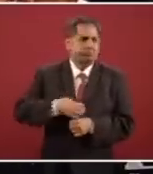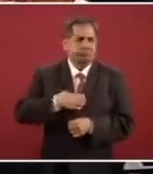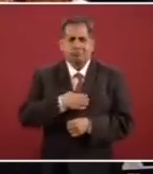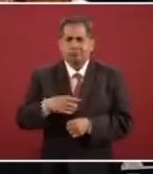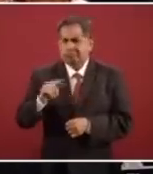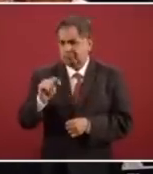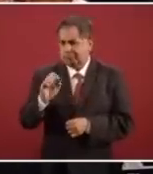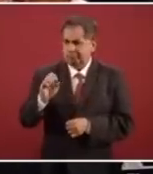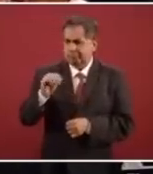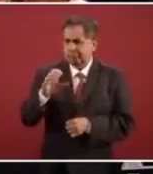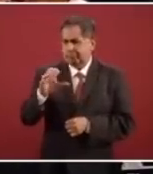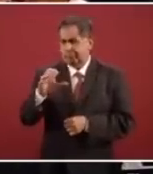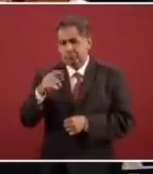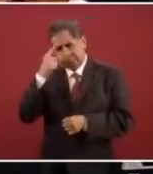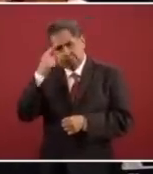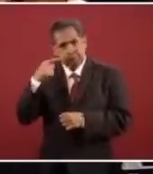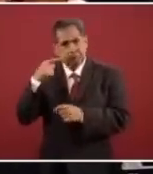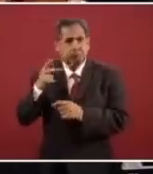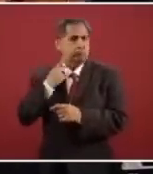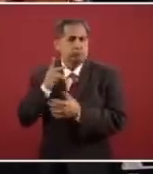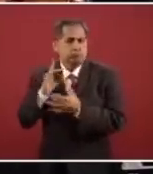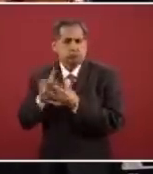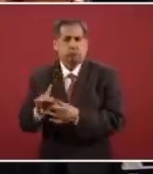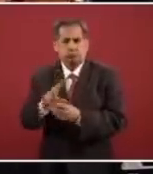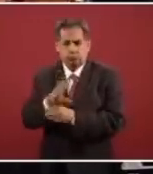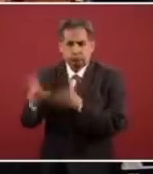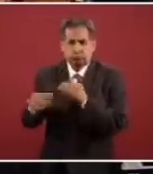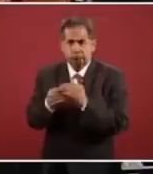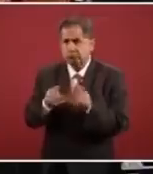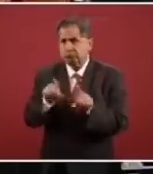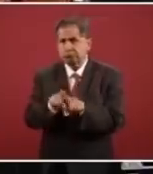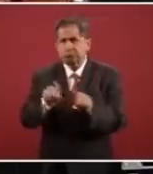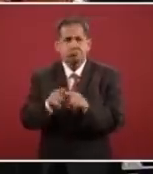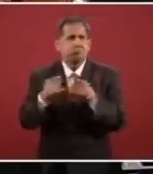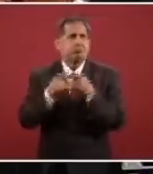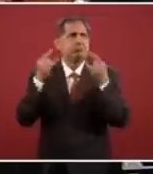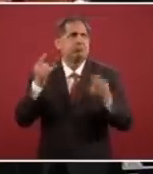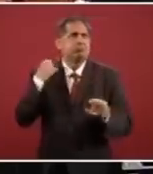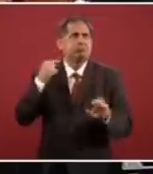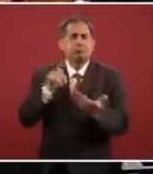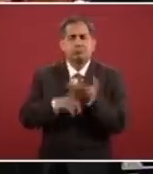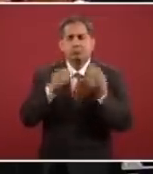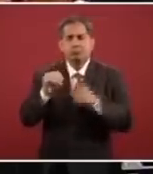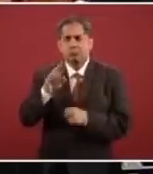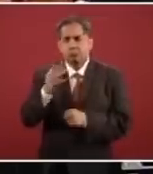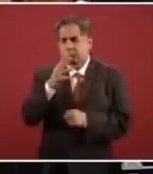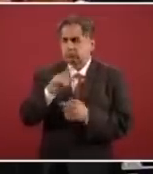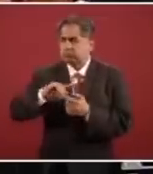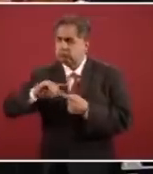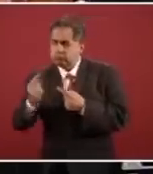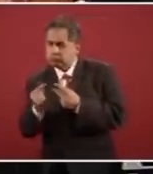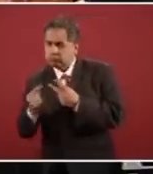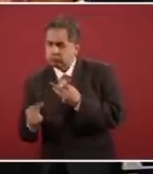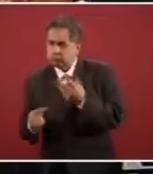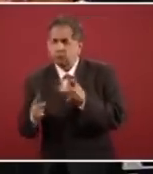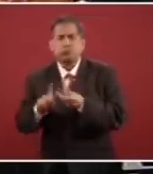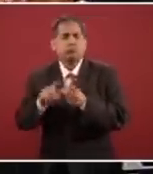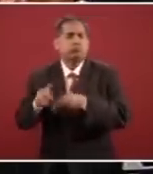no veo que estén anunciando política complementaria. Es la misma historia que en el 94, los complementarios, el ambiental y el